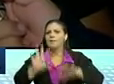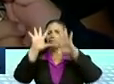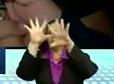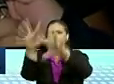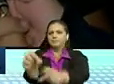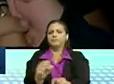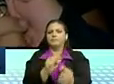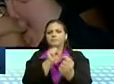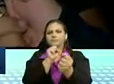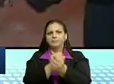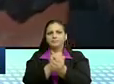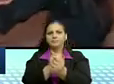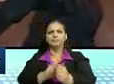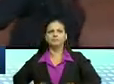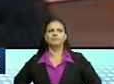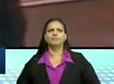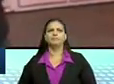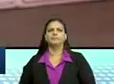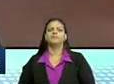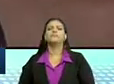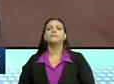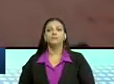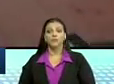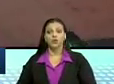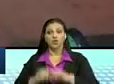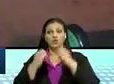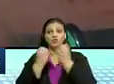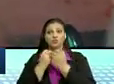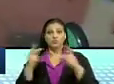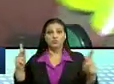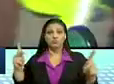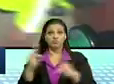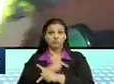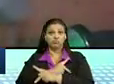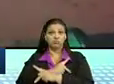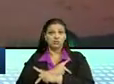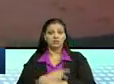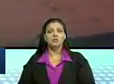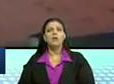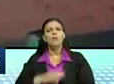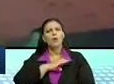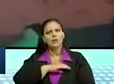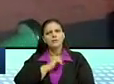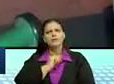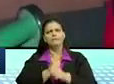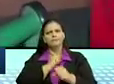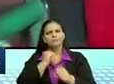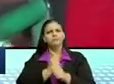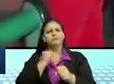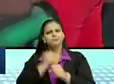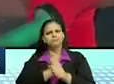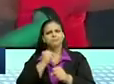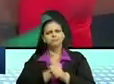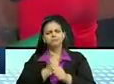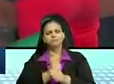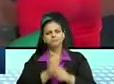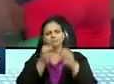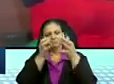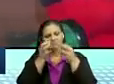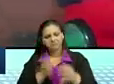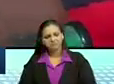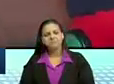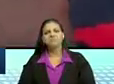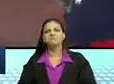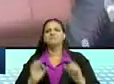infraganti, y desarticular a esta peligrosa banda en un trabajo de mucha eficiencia, de